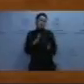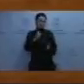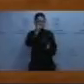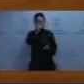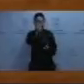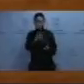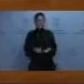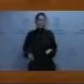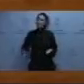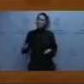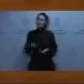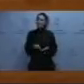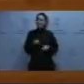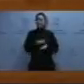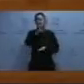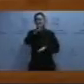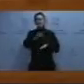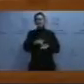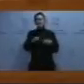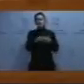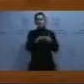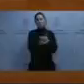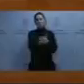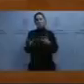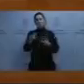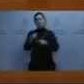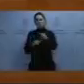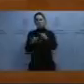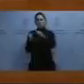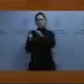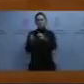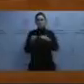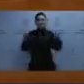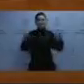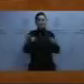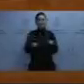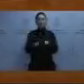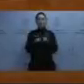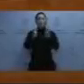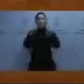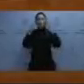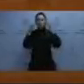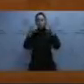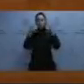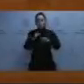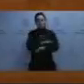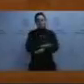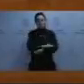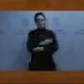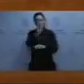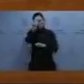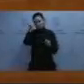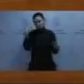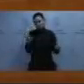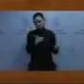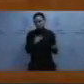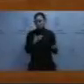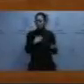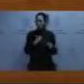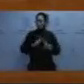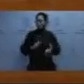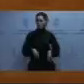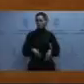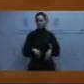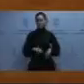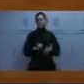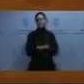y sensibilidad con los usuarios y sus familias, del que ha tenido el Consejo de Gobierno. Nunca deben de olvidar, nunca, que hablamos